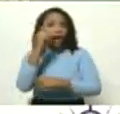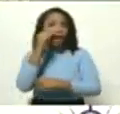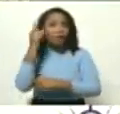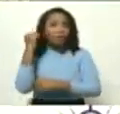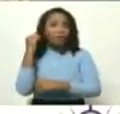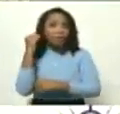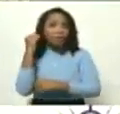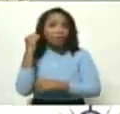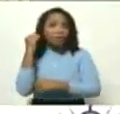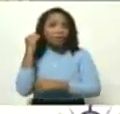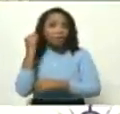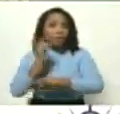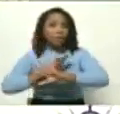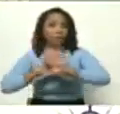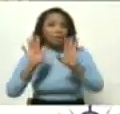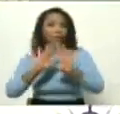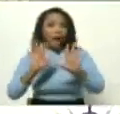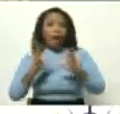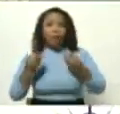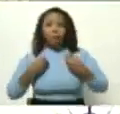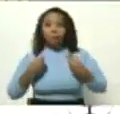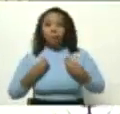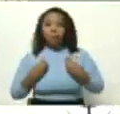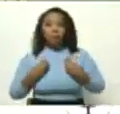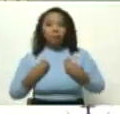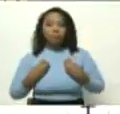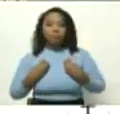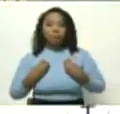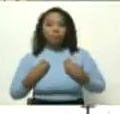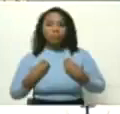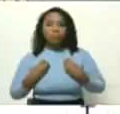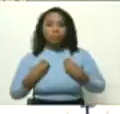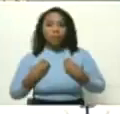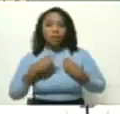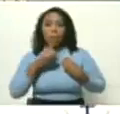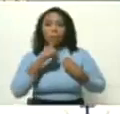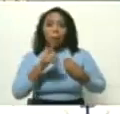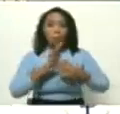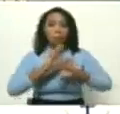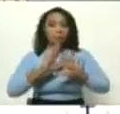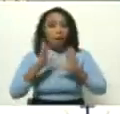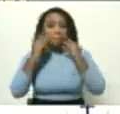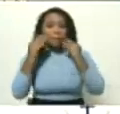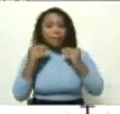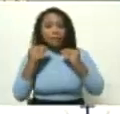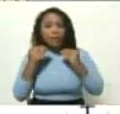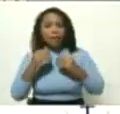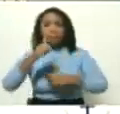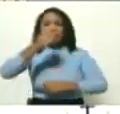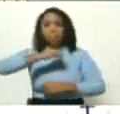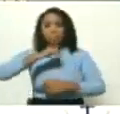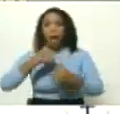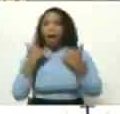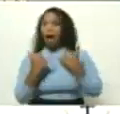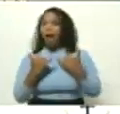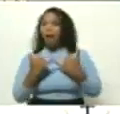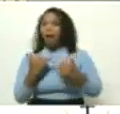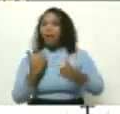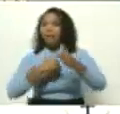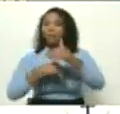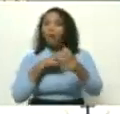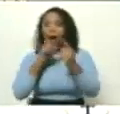venezolanas, y que ya vivimos lo malo, que viene, resistimos y que ahora vamos a